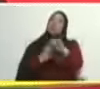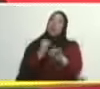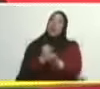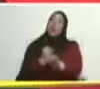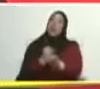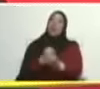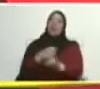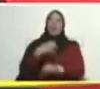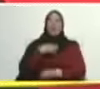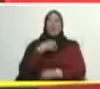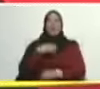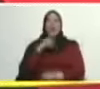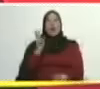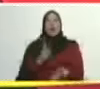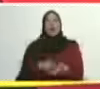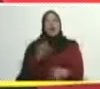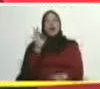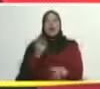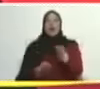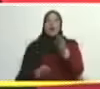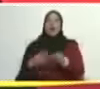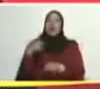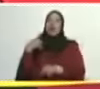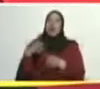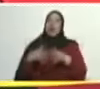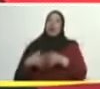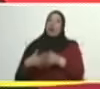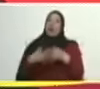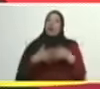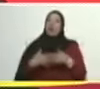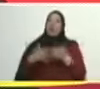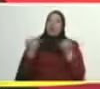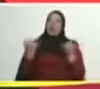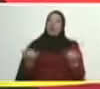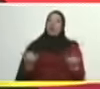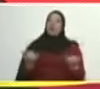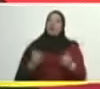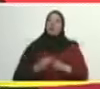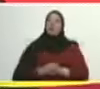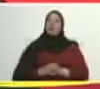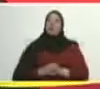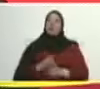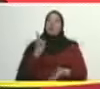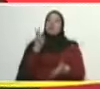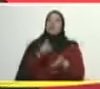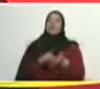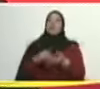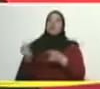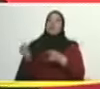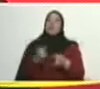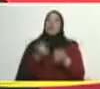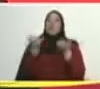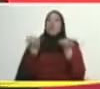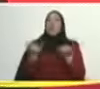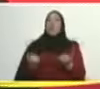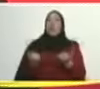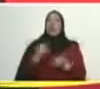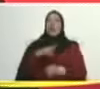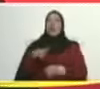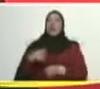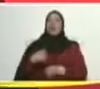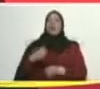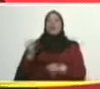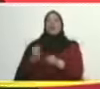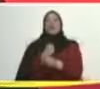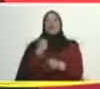no debe quedar en el olvido ni en la impunidad. Este vergonzoso y repudiable hecho constituye una